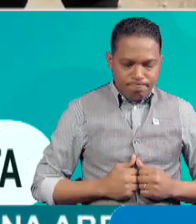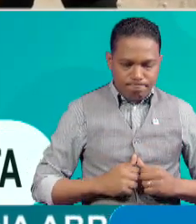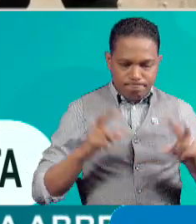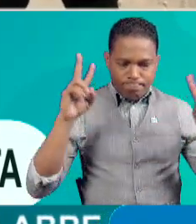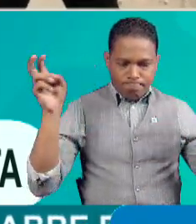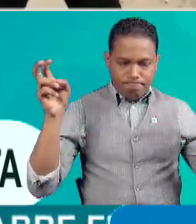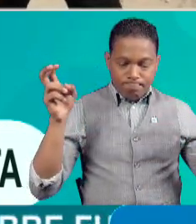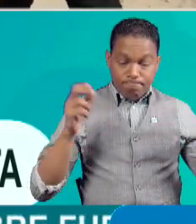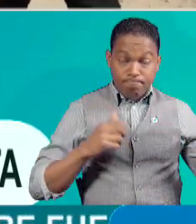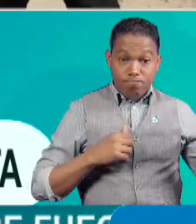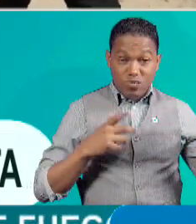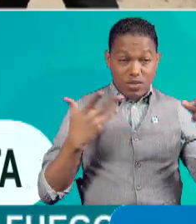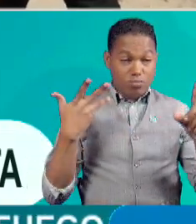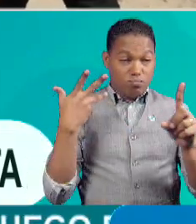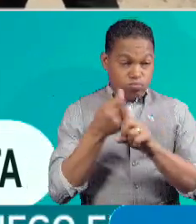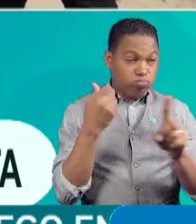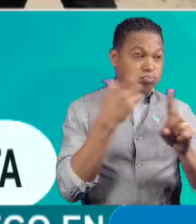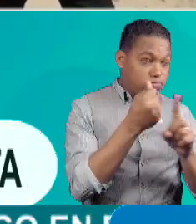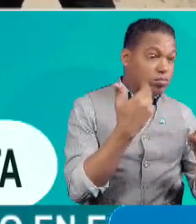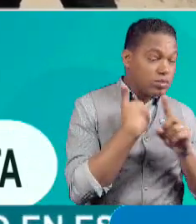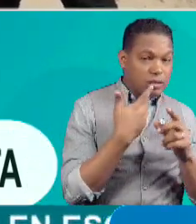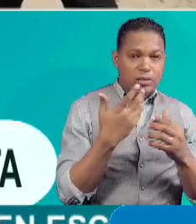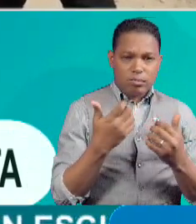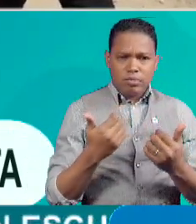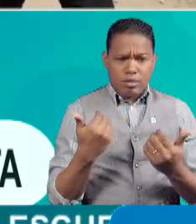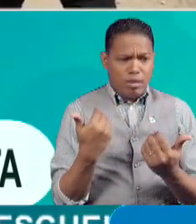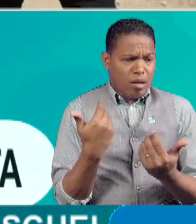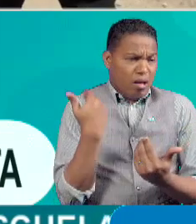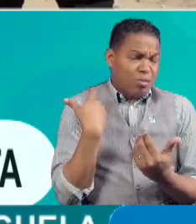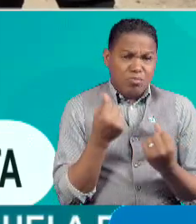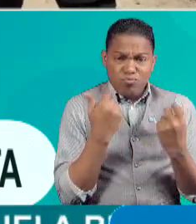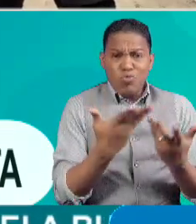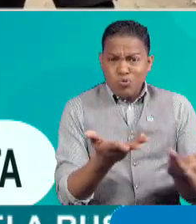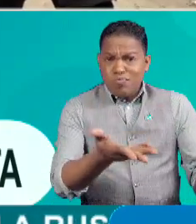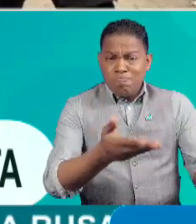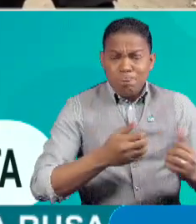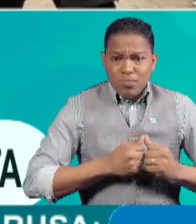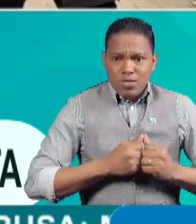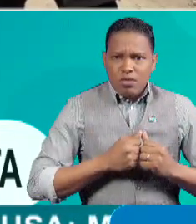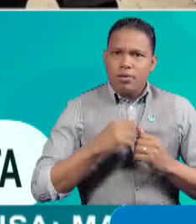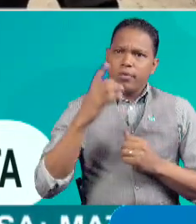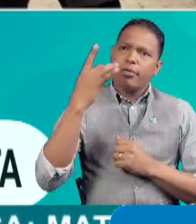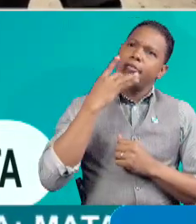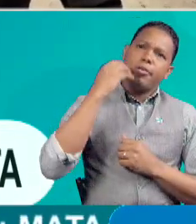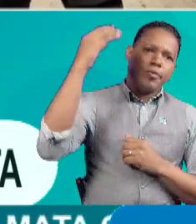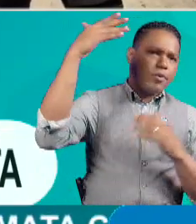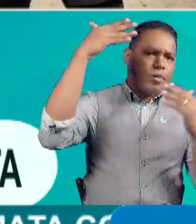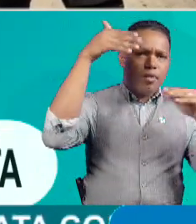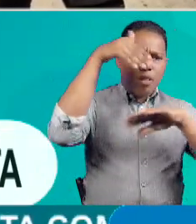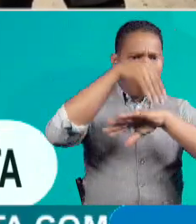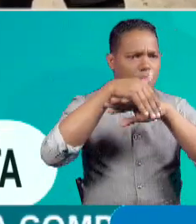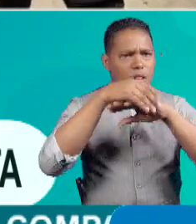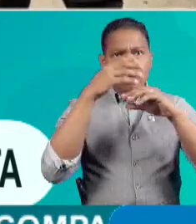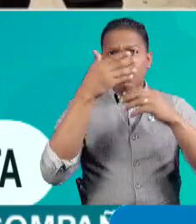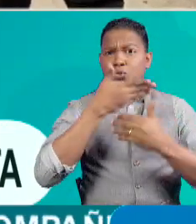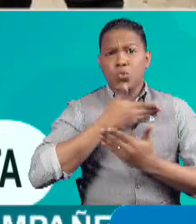Hemos tenido muchos accidentes por vía de la pista. La luz en la noche no nos la